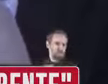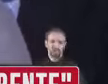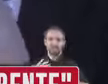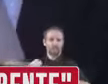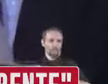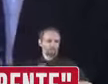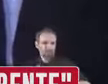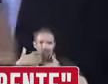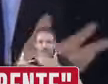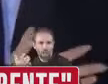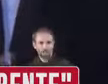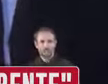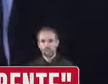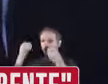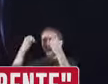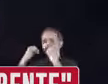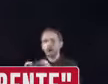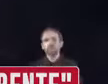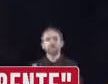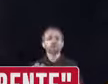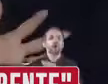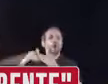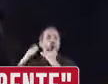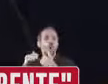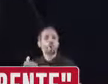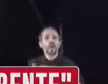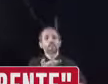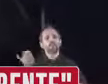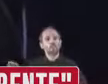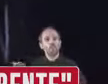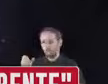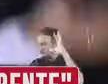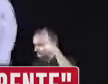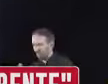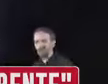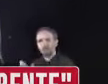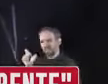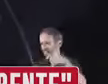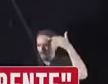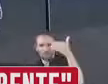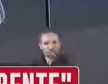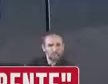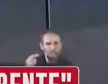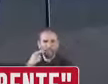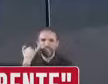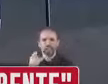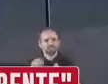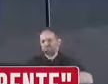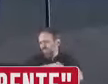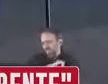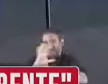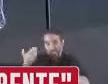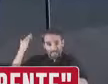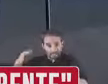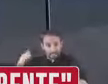obras habían abandonado una obra pública muy importante que eran cloacas en todo y la gente se caía entre las cloacas los autos había demás desastre